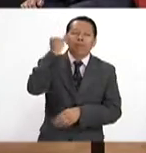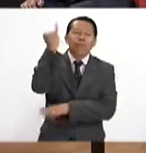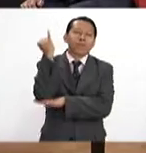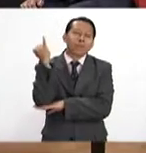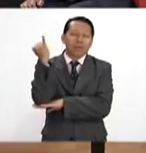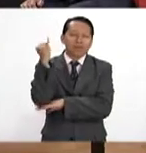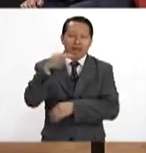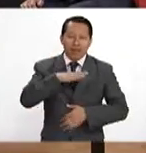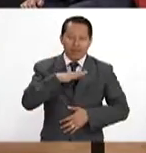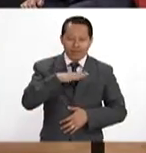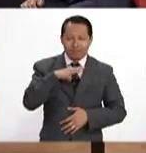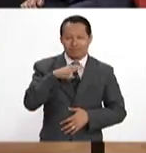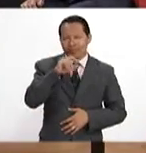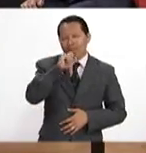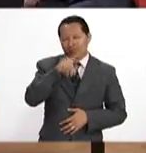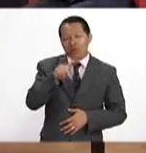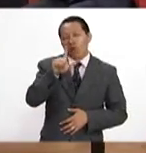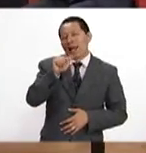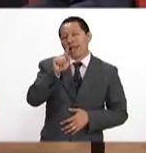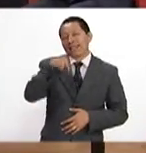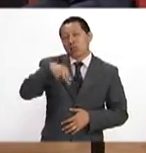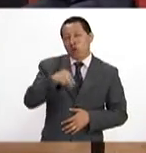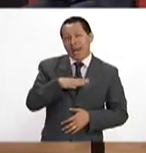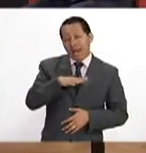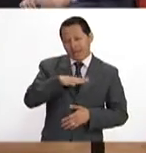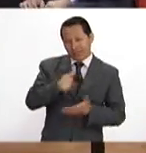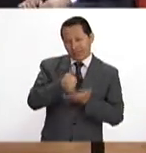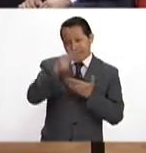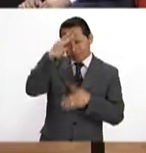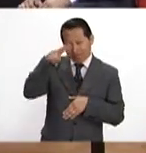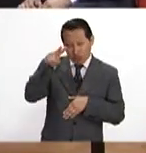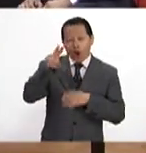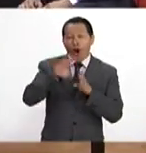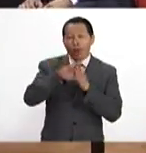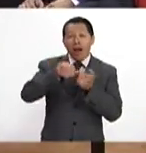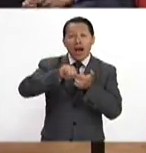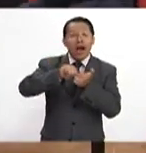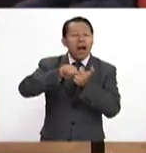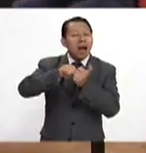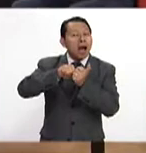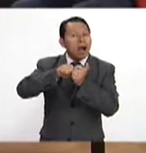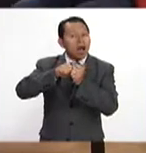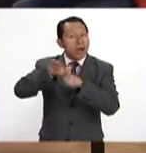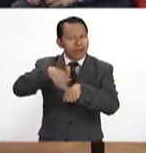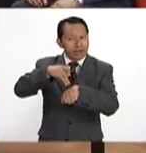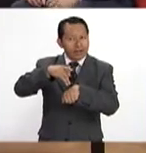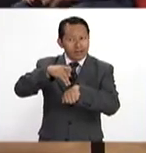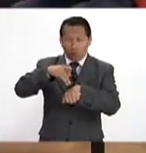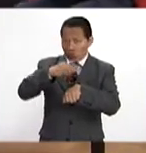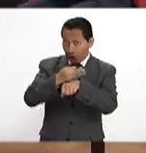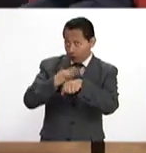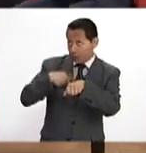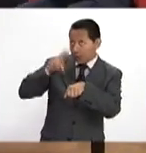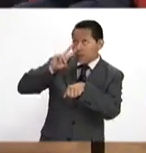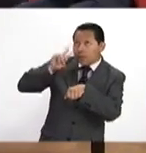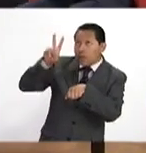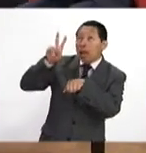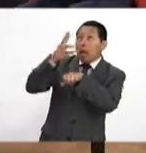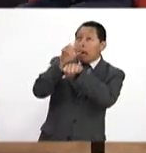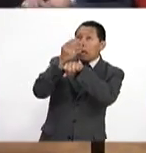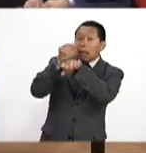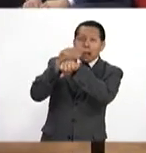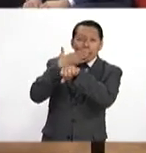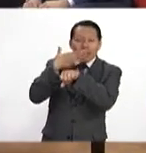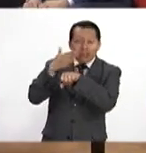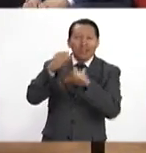estado en esa transición, que ahorita la vemos ya muy actualizada, muy moderna, con el reloj y